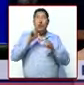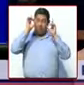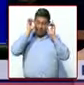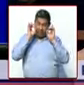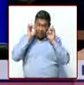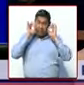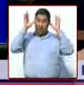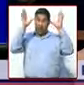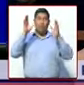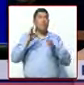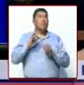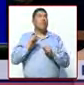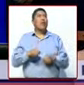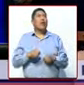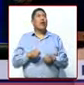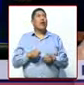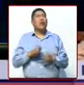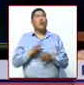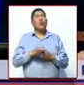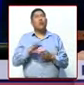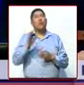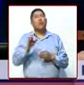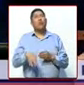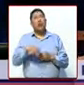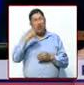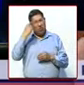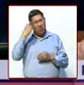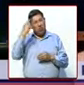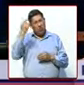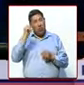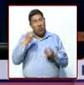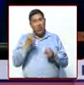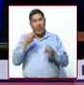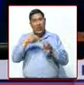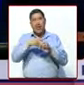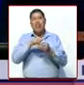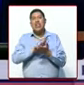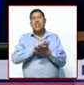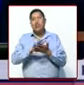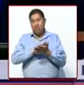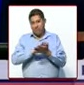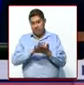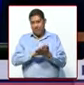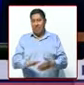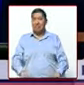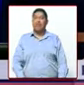sorpresas justamente es poder cumplir este sueño para que él pueda estar en el cielo.